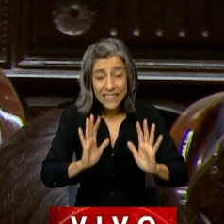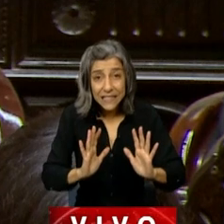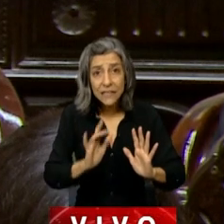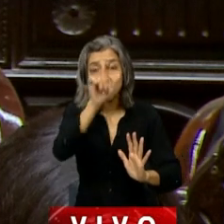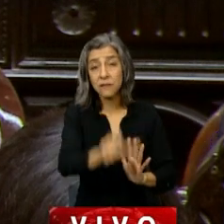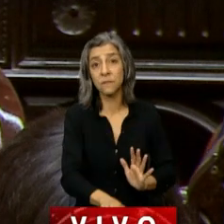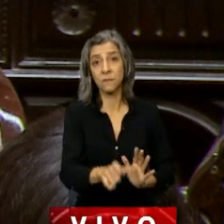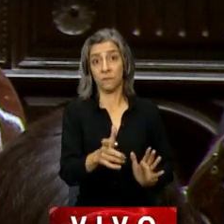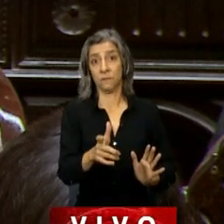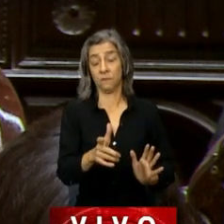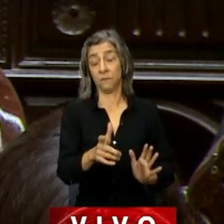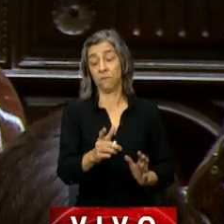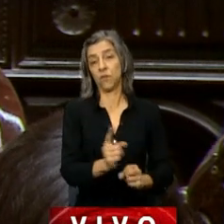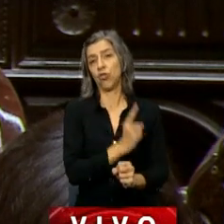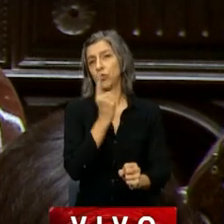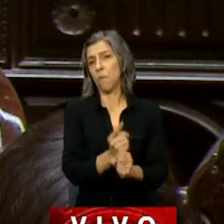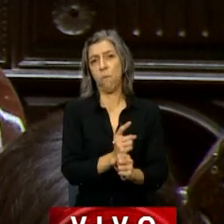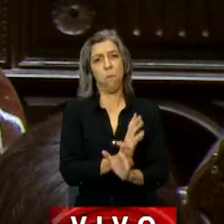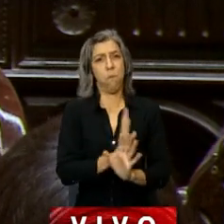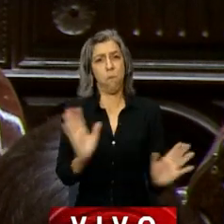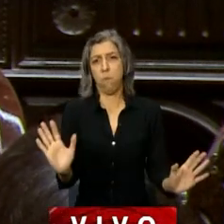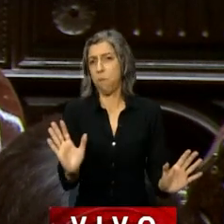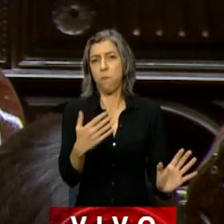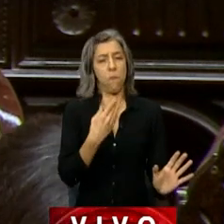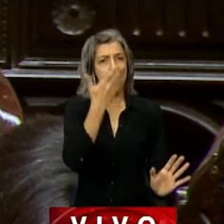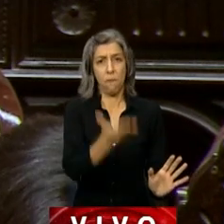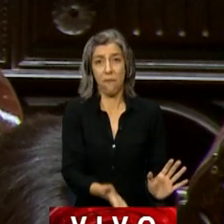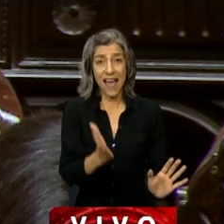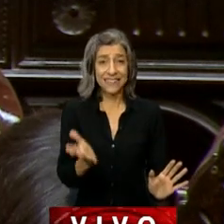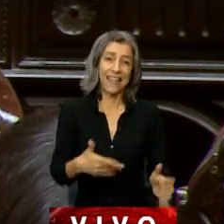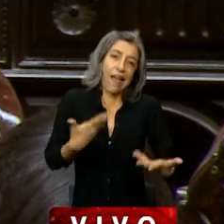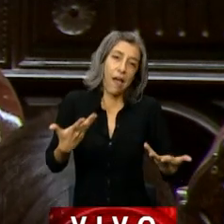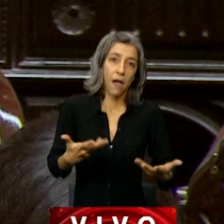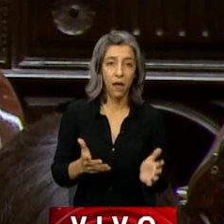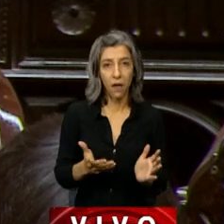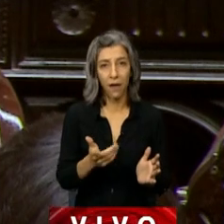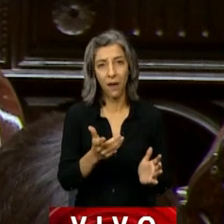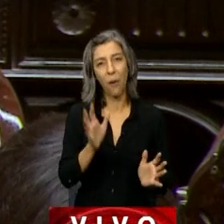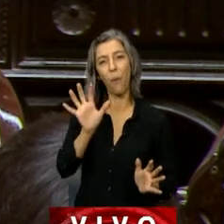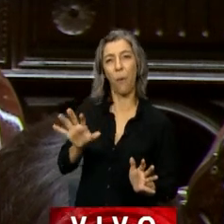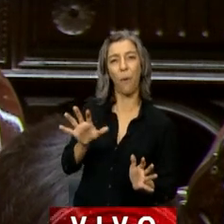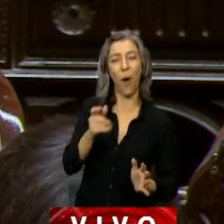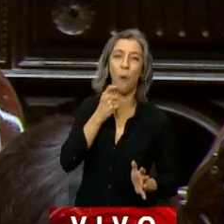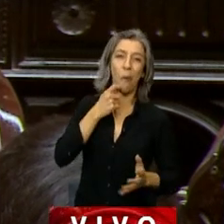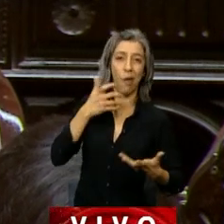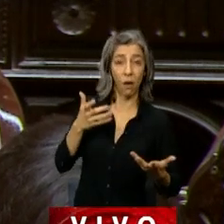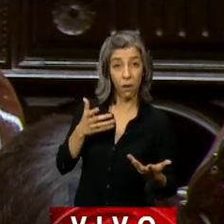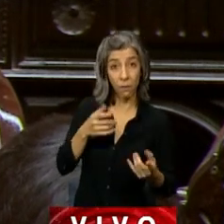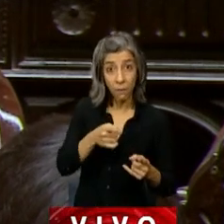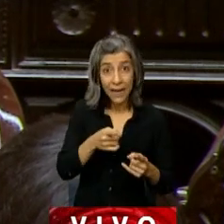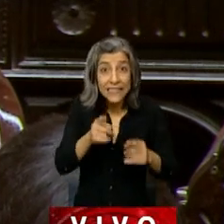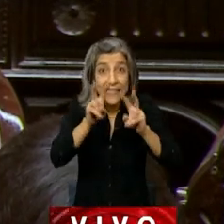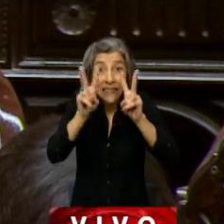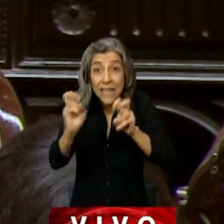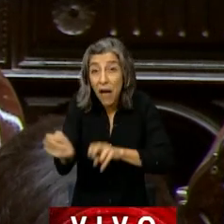la ligera y con sorna el tema más importante para los argentinos hoy,